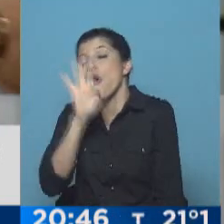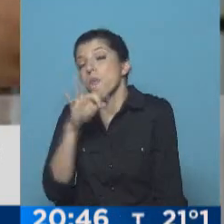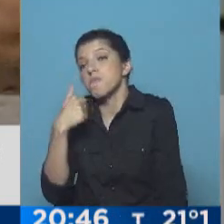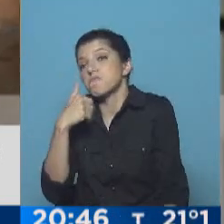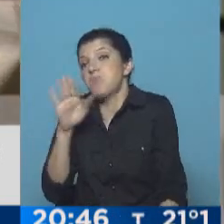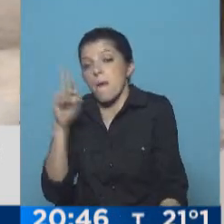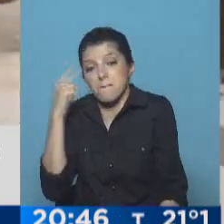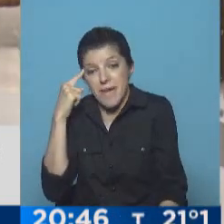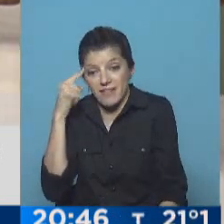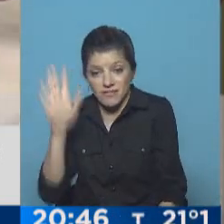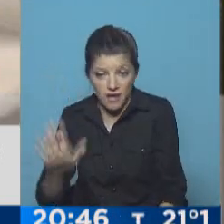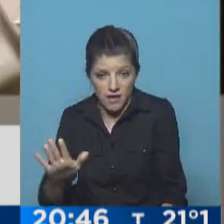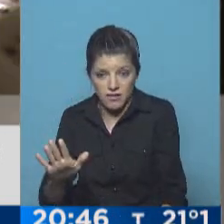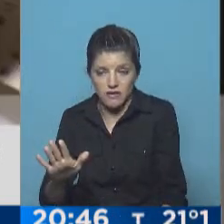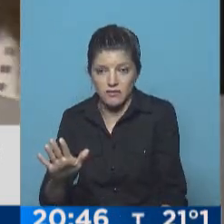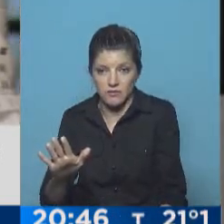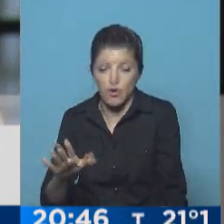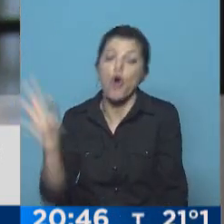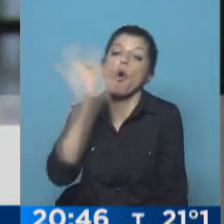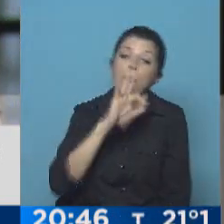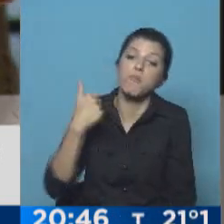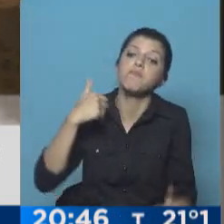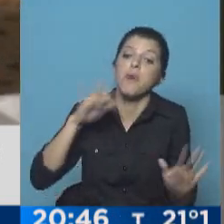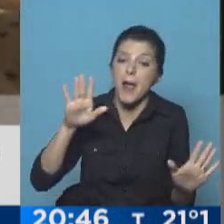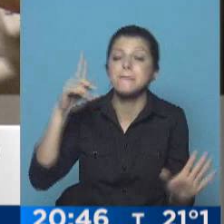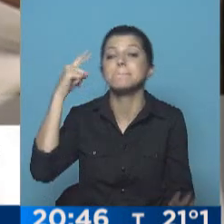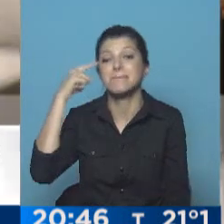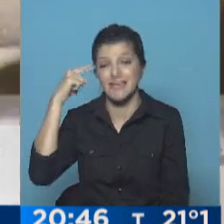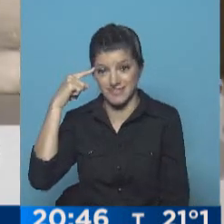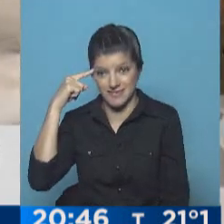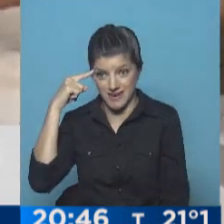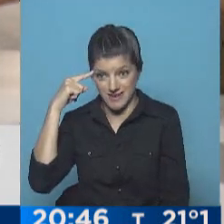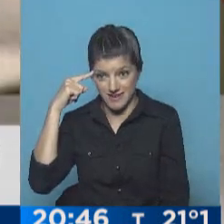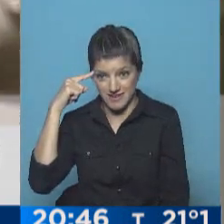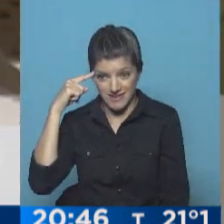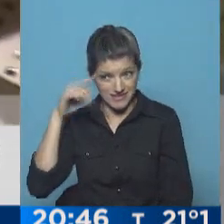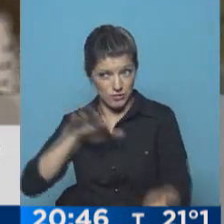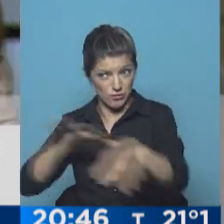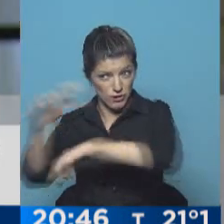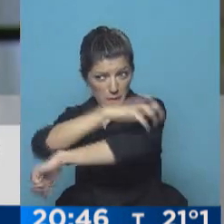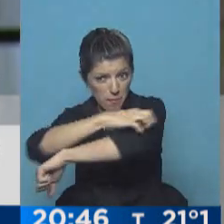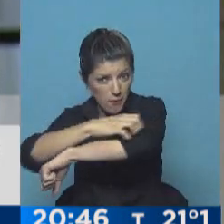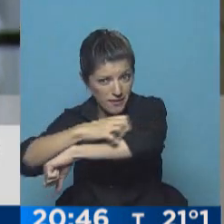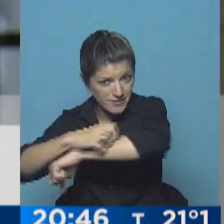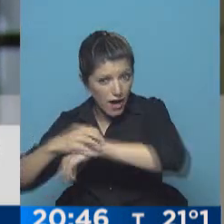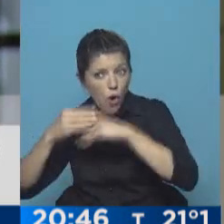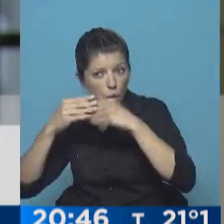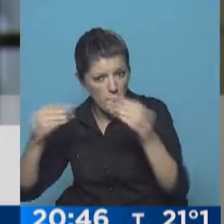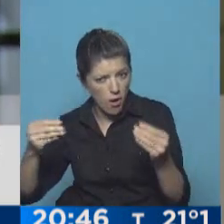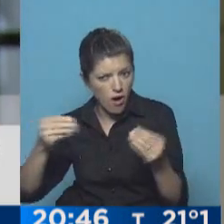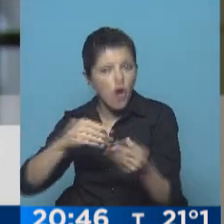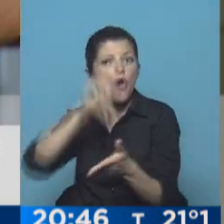piensan o tal vez O tal vez piensan combatir la pobreza a fuerza de